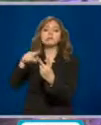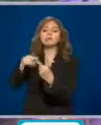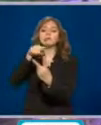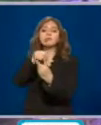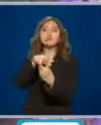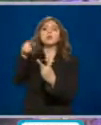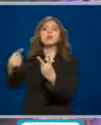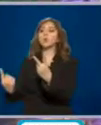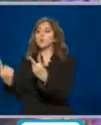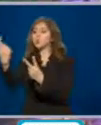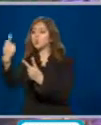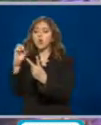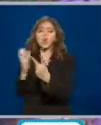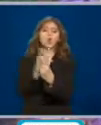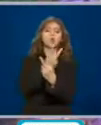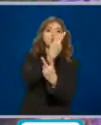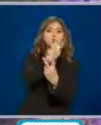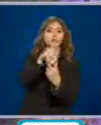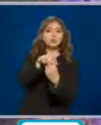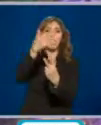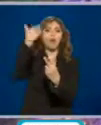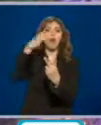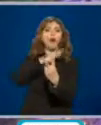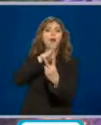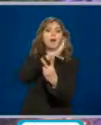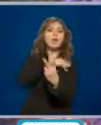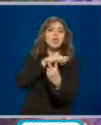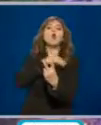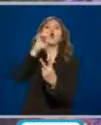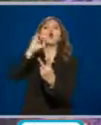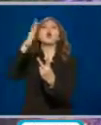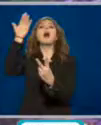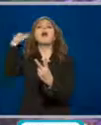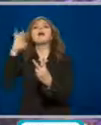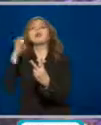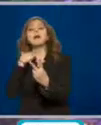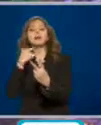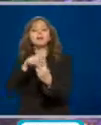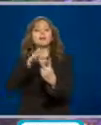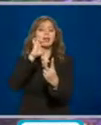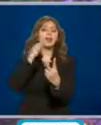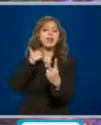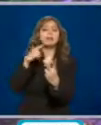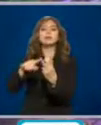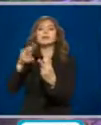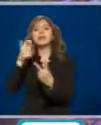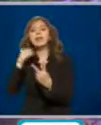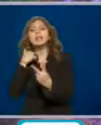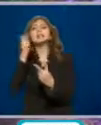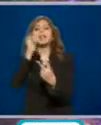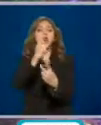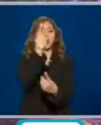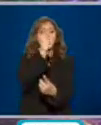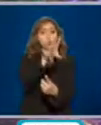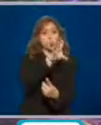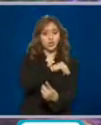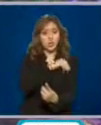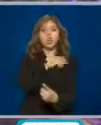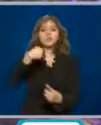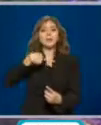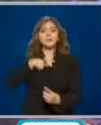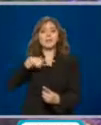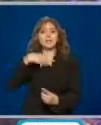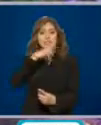pareja. ¿No? Entonces es algo que podríamos entender brevemente como los tuyos, los míos y los nuestros. Ándale, Sí, ¿no? ¿Cómo se dice?